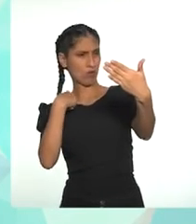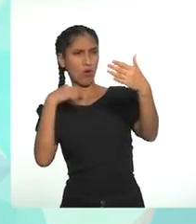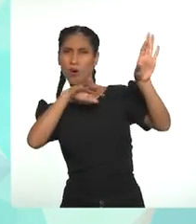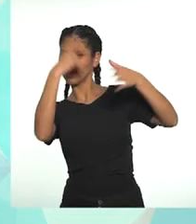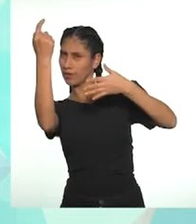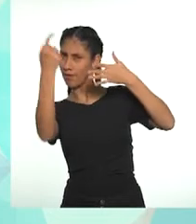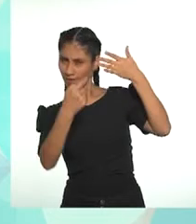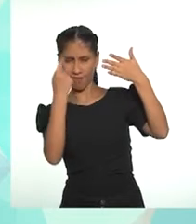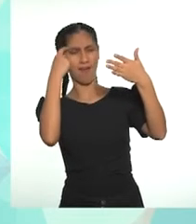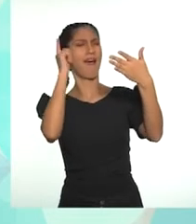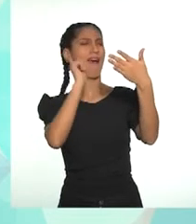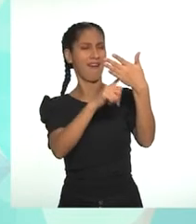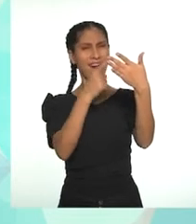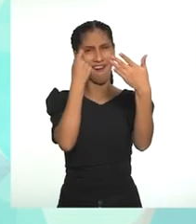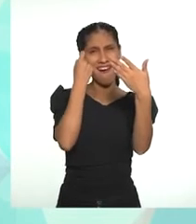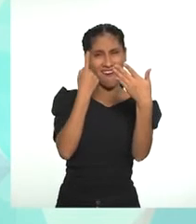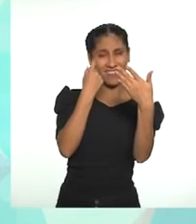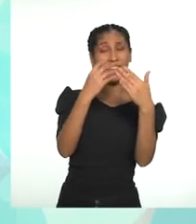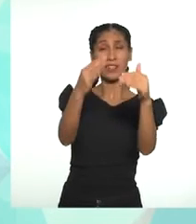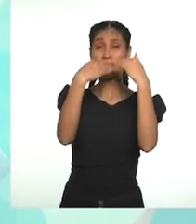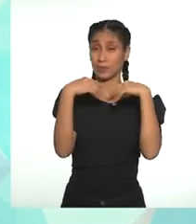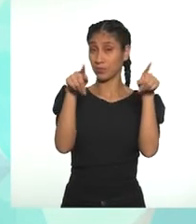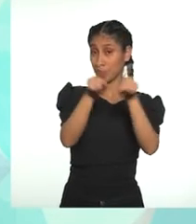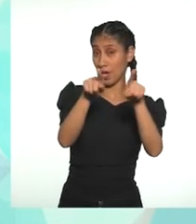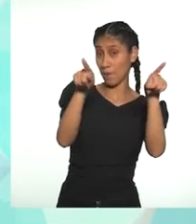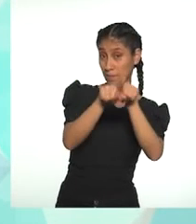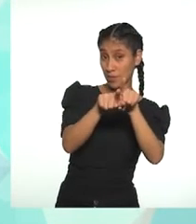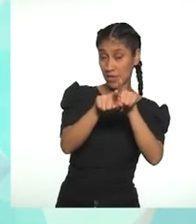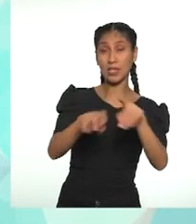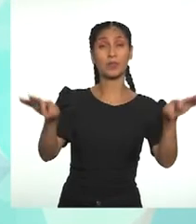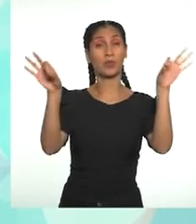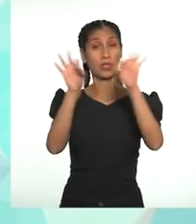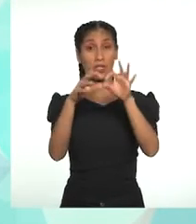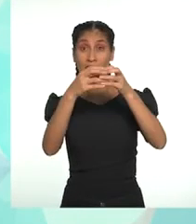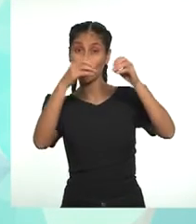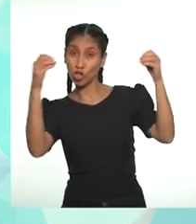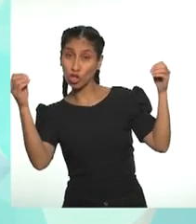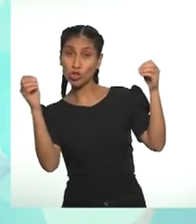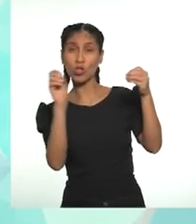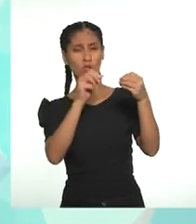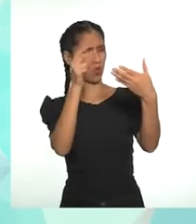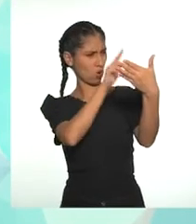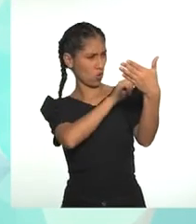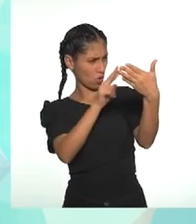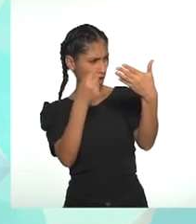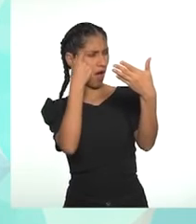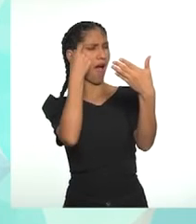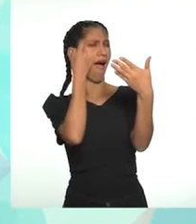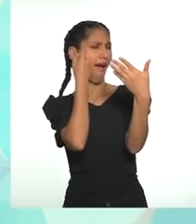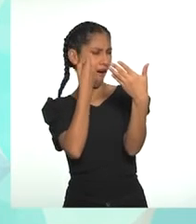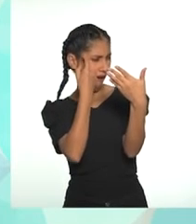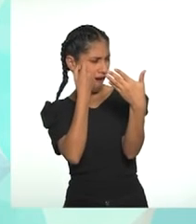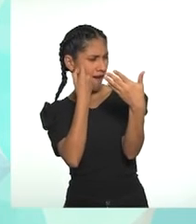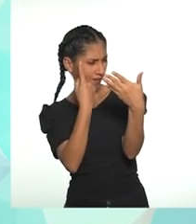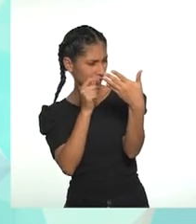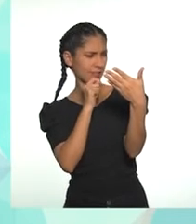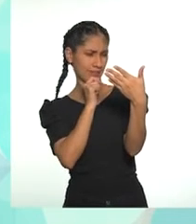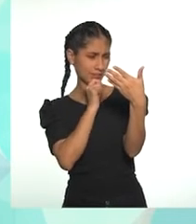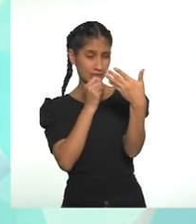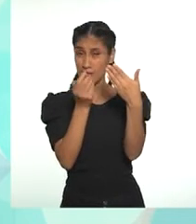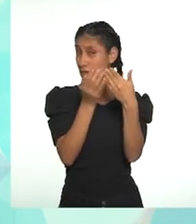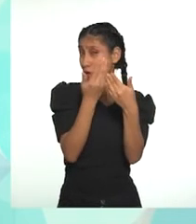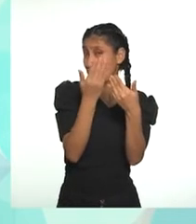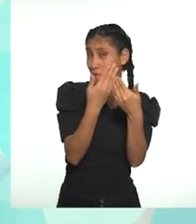determinada acción. Asimismo, deben tener en cuenta que las oraciones sean claras y concretas. Es decir, que